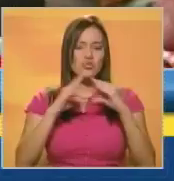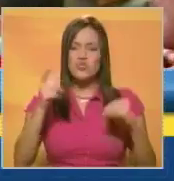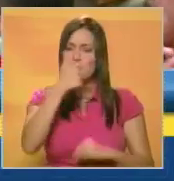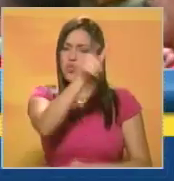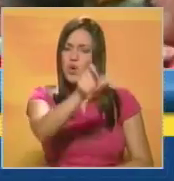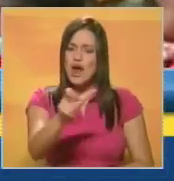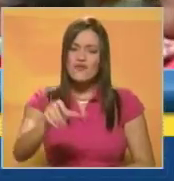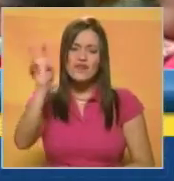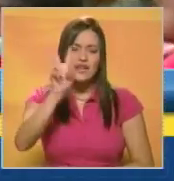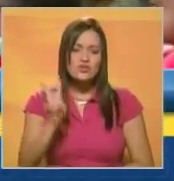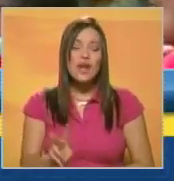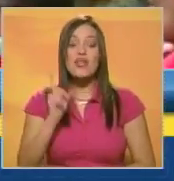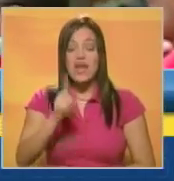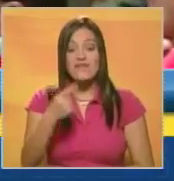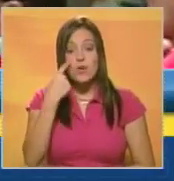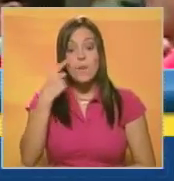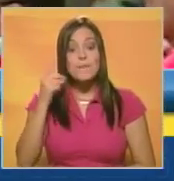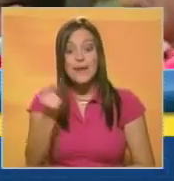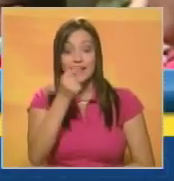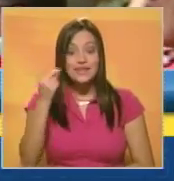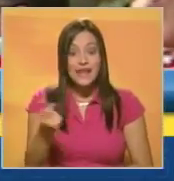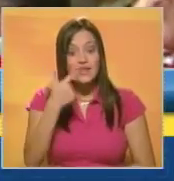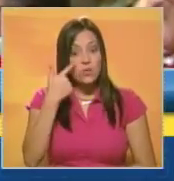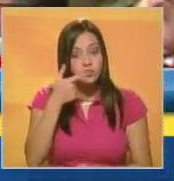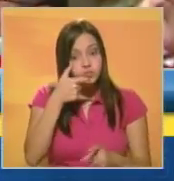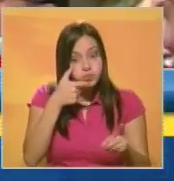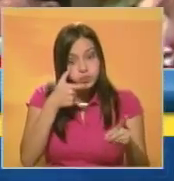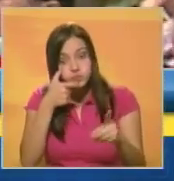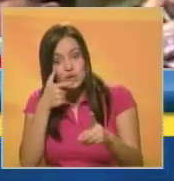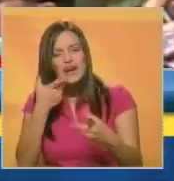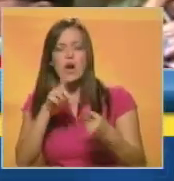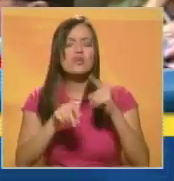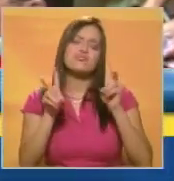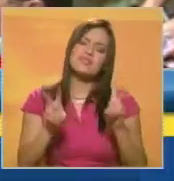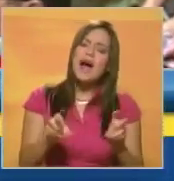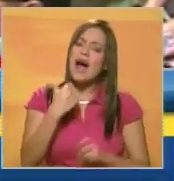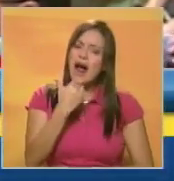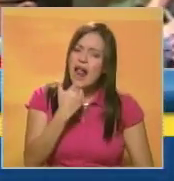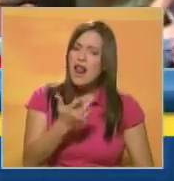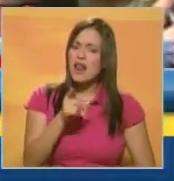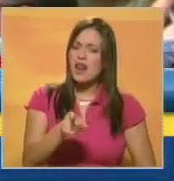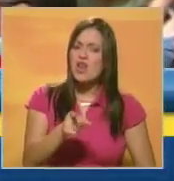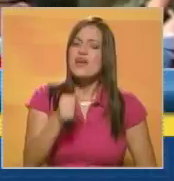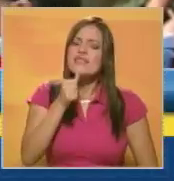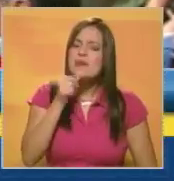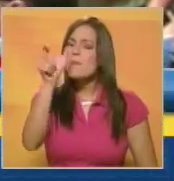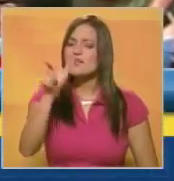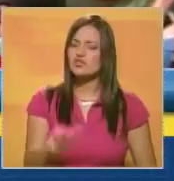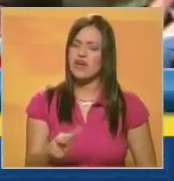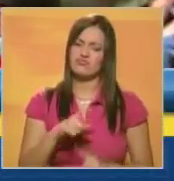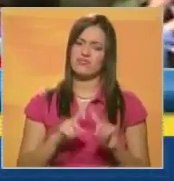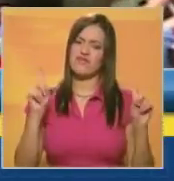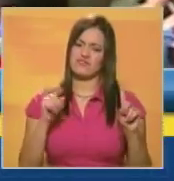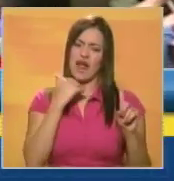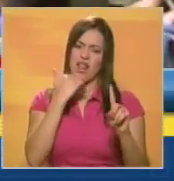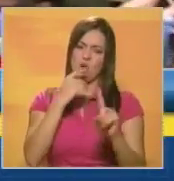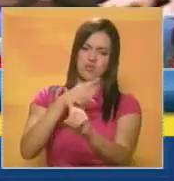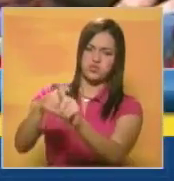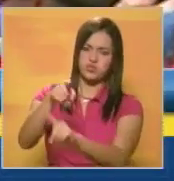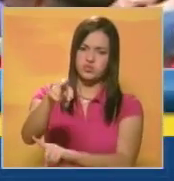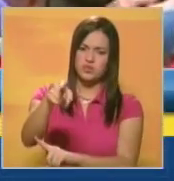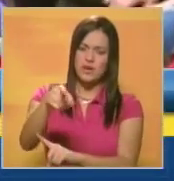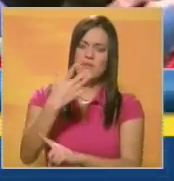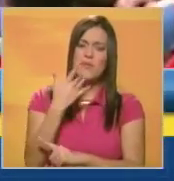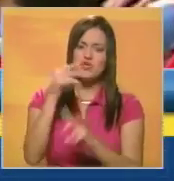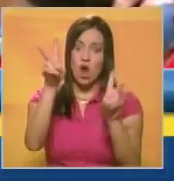pueblo venezolano, quienes tenemos que estar pendientes, mirando qué cosa rara está pasando, quién anda en una jugada diferente. Si vemos